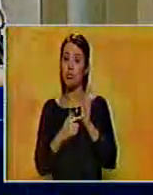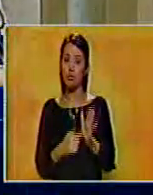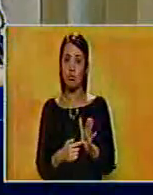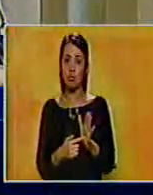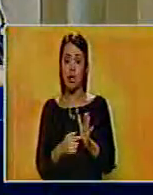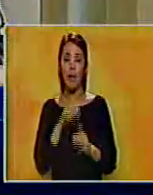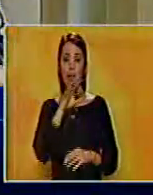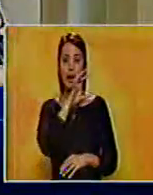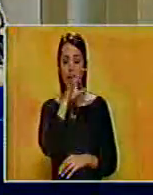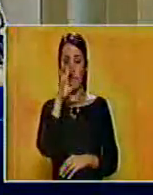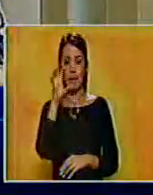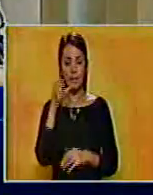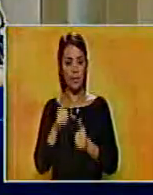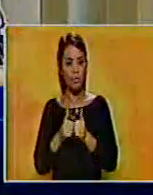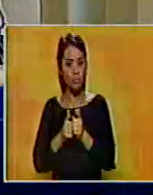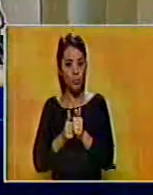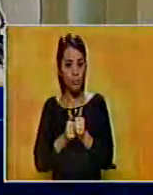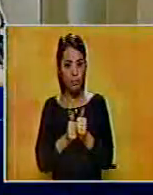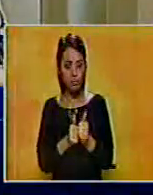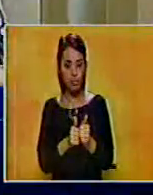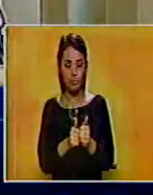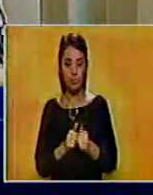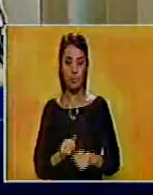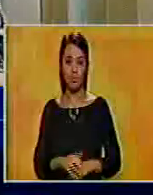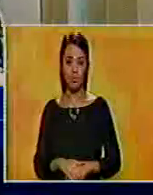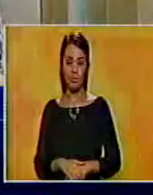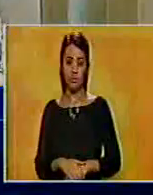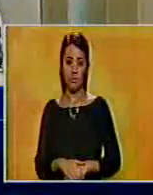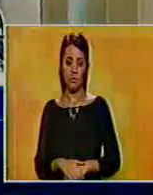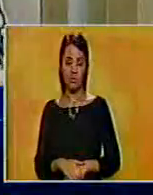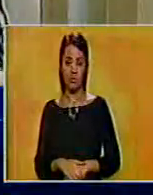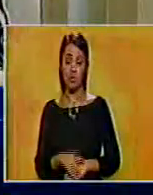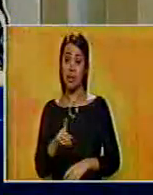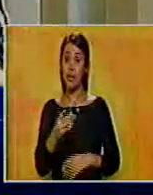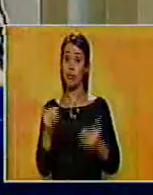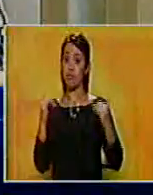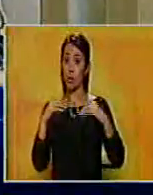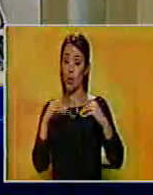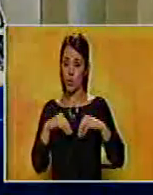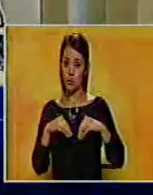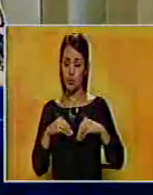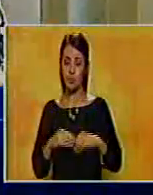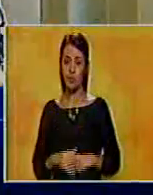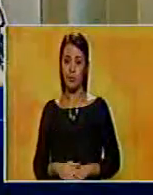de los países acompañantes signatarios de este acuerdo.